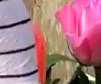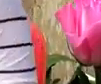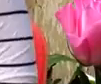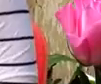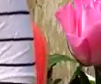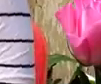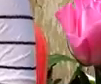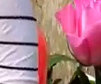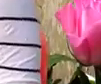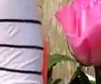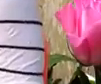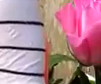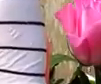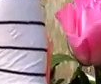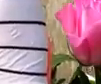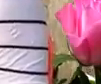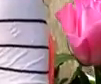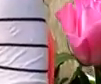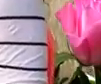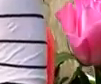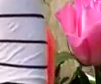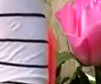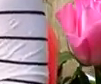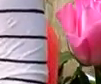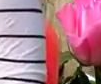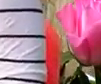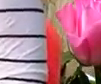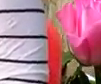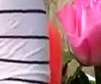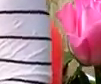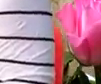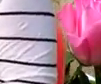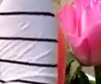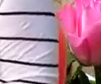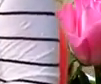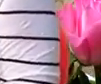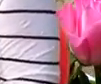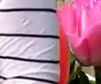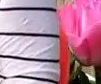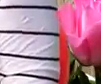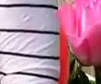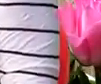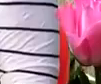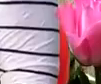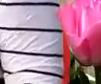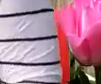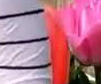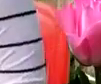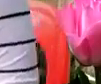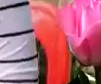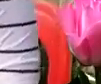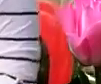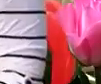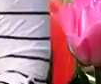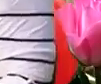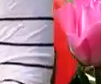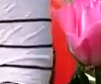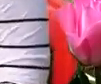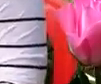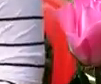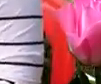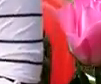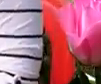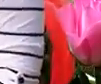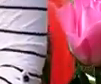Me parece que yo soy un gato que va a ser tremendo gran médico, como el doctor Durán. Ah, sí. Eso me